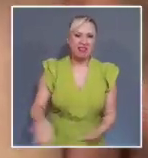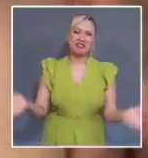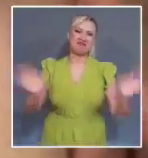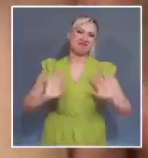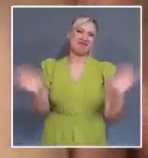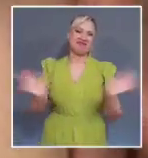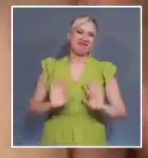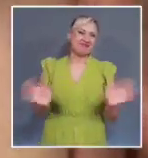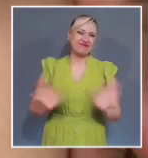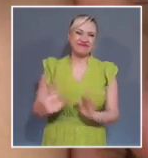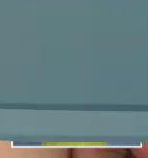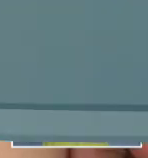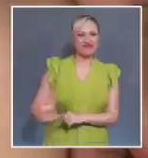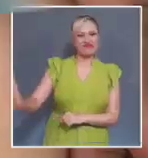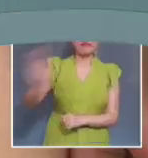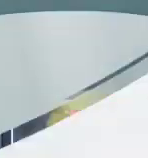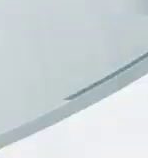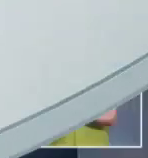de responsabilidad.